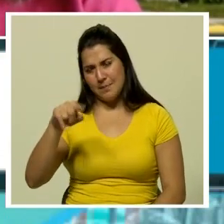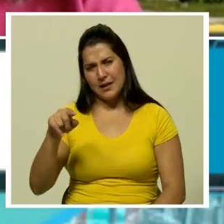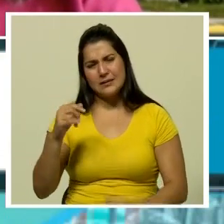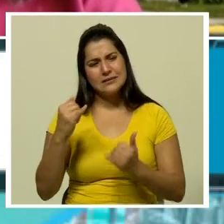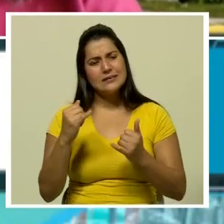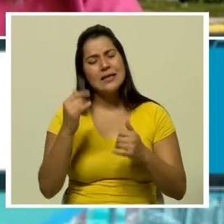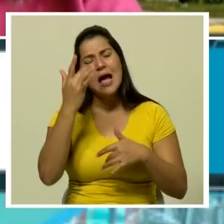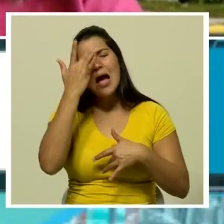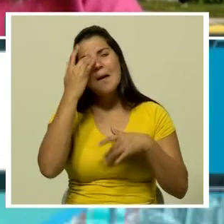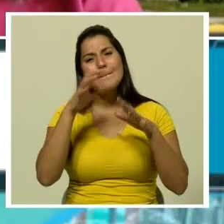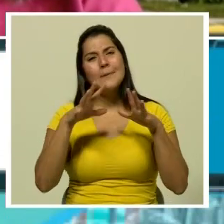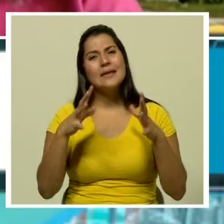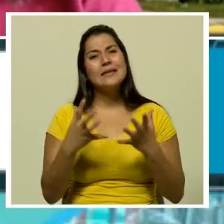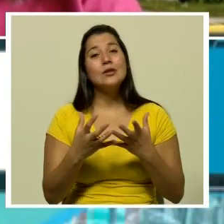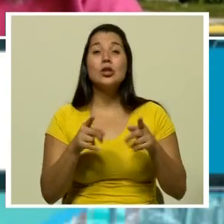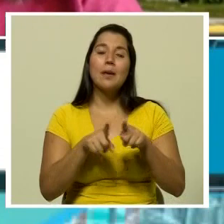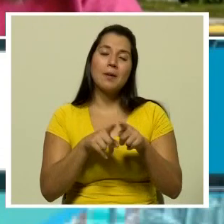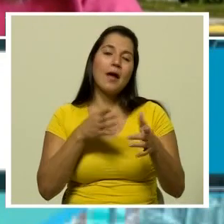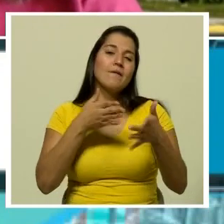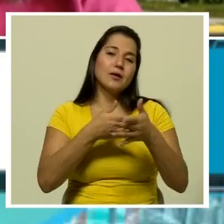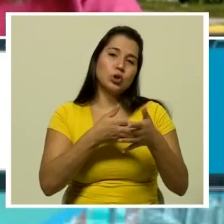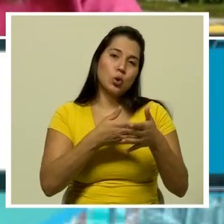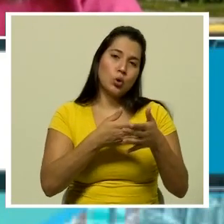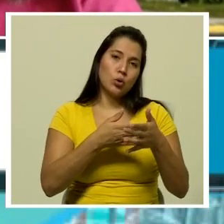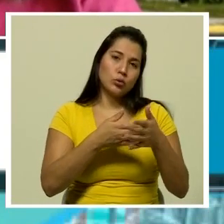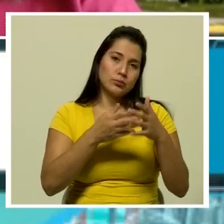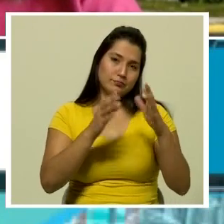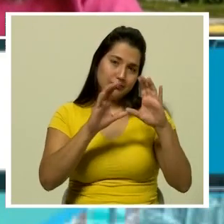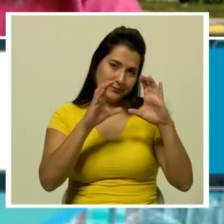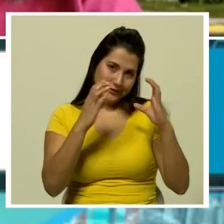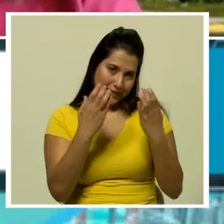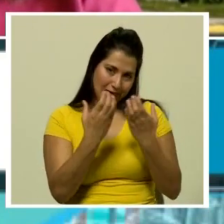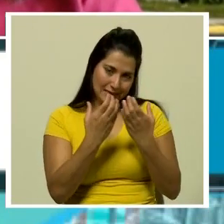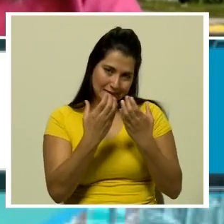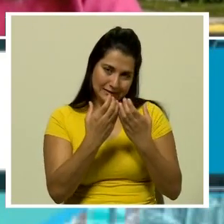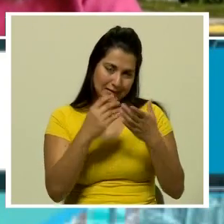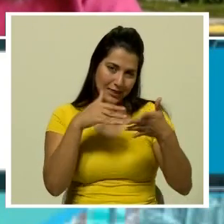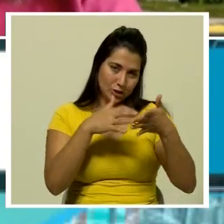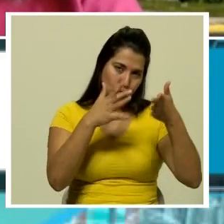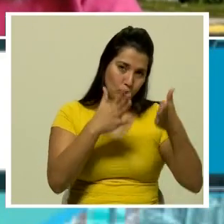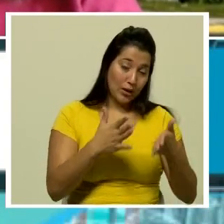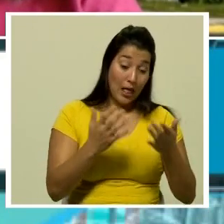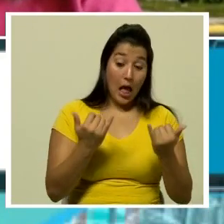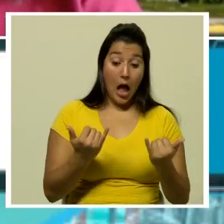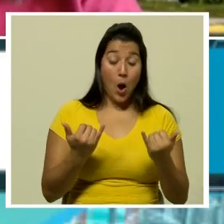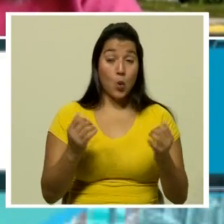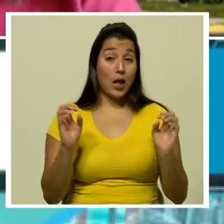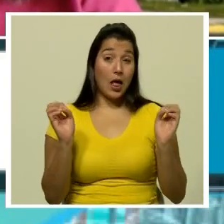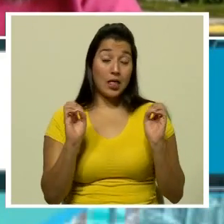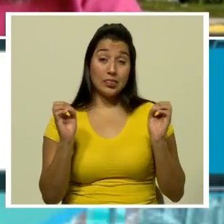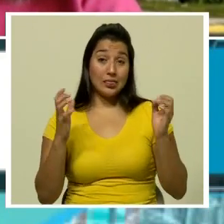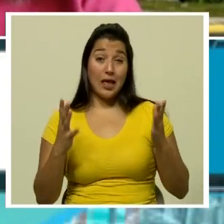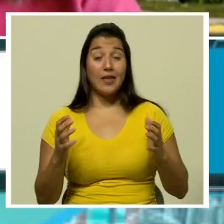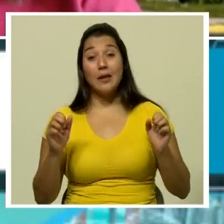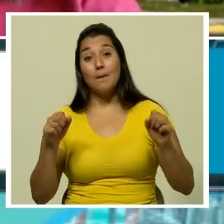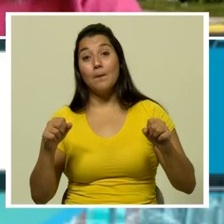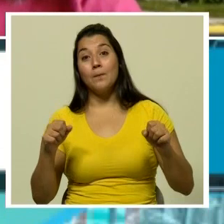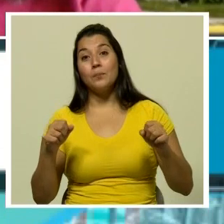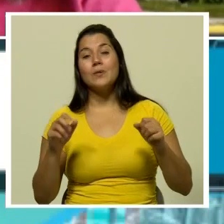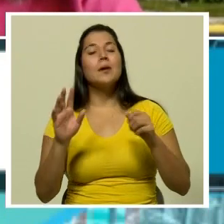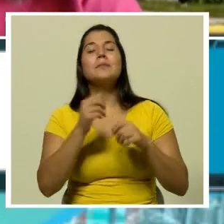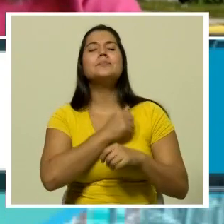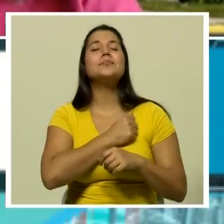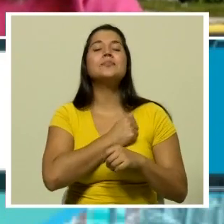la dinámica del ciclo electoral. A estas alturas nadie puede darse como candidato y mucho menos como